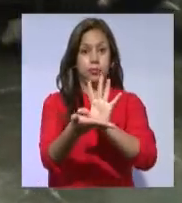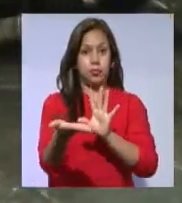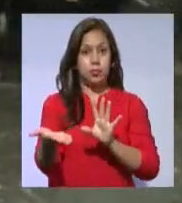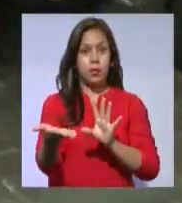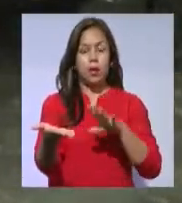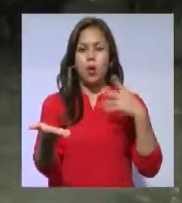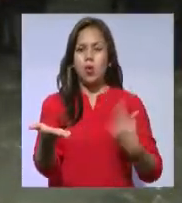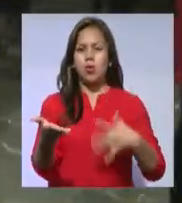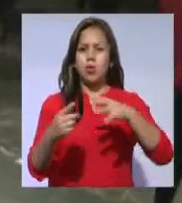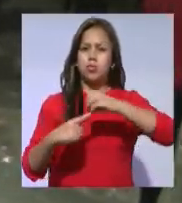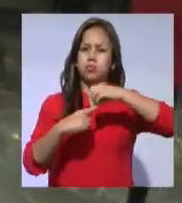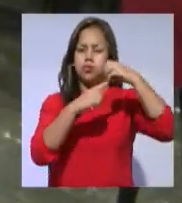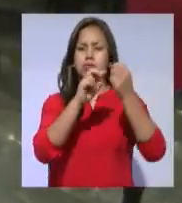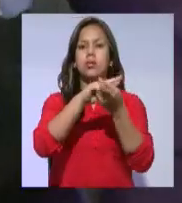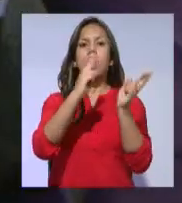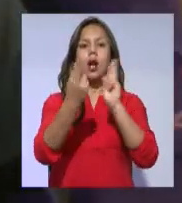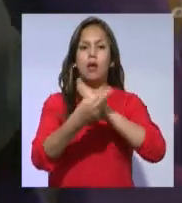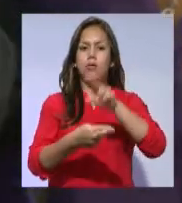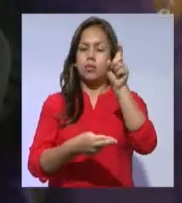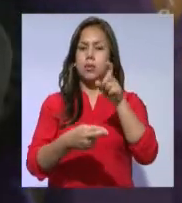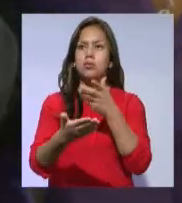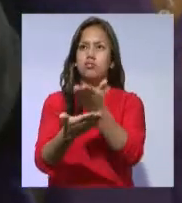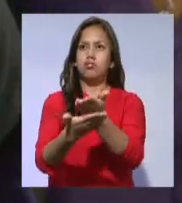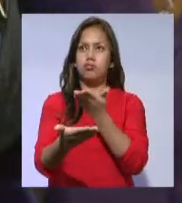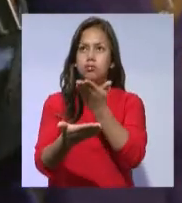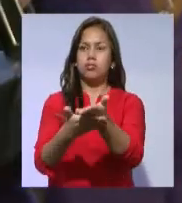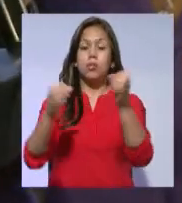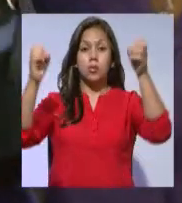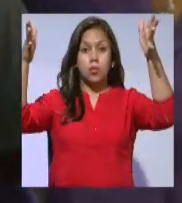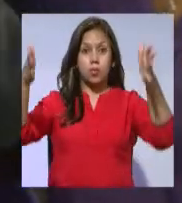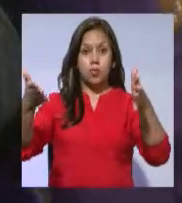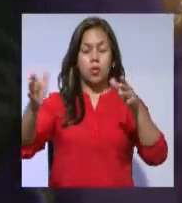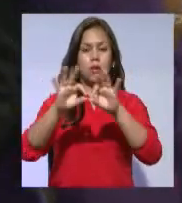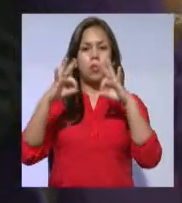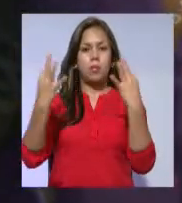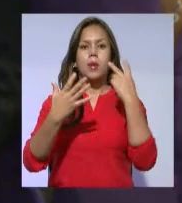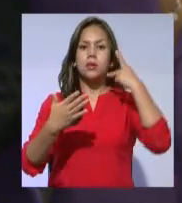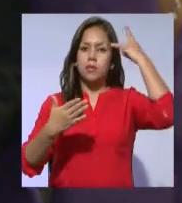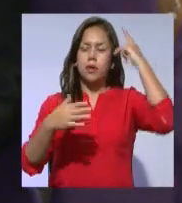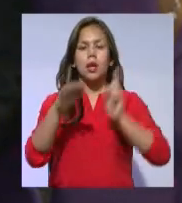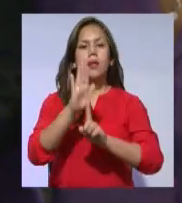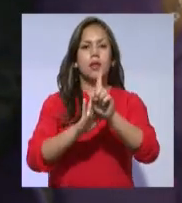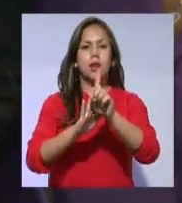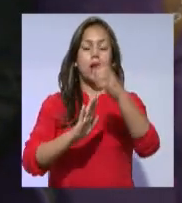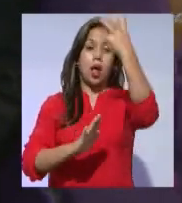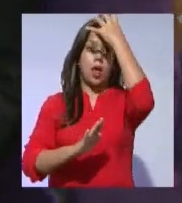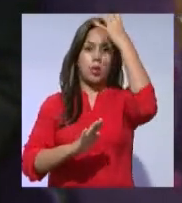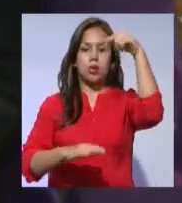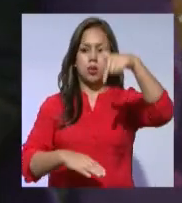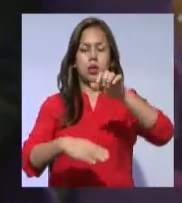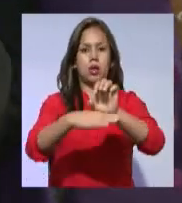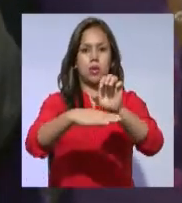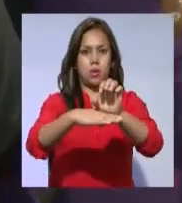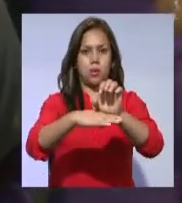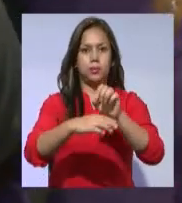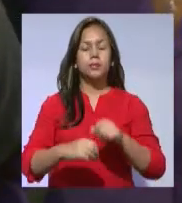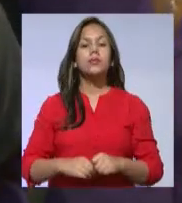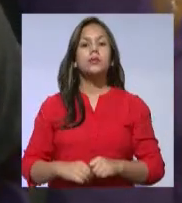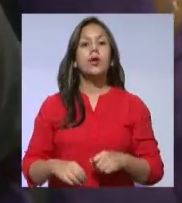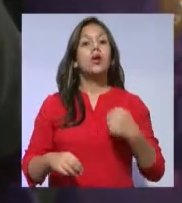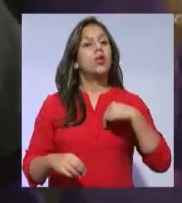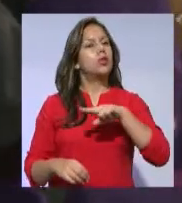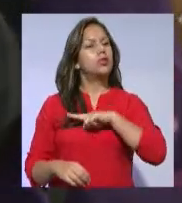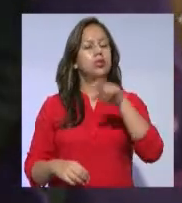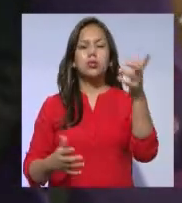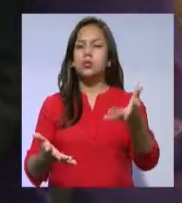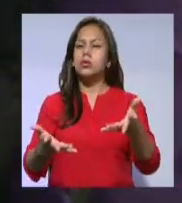destacaron las reformas sugeridas por parte de los docentes y padres de familia para el desarrollo de la educación en el país nos tenemos que poner de acuerdo